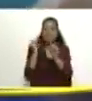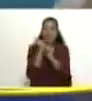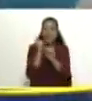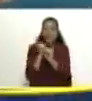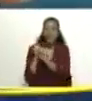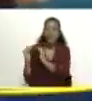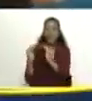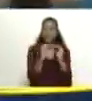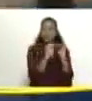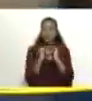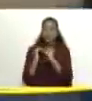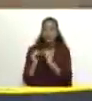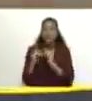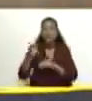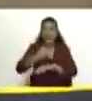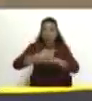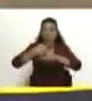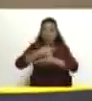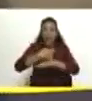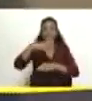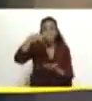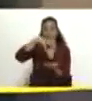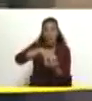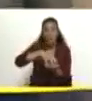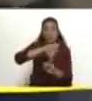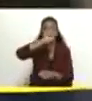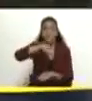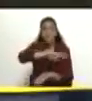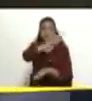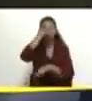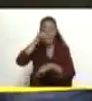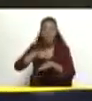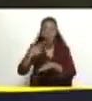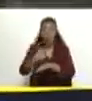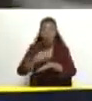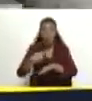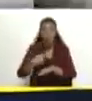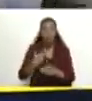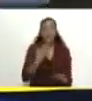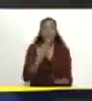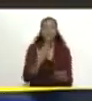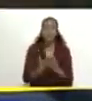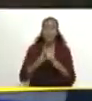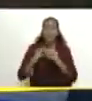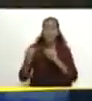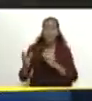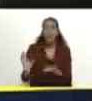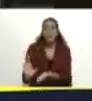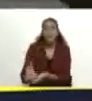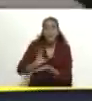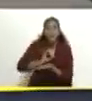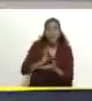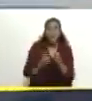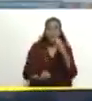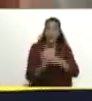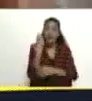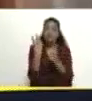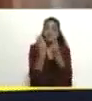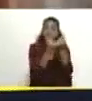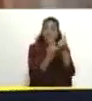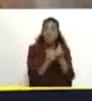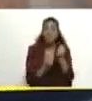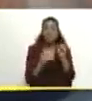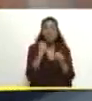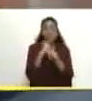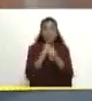Poder Popular y el gobierno regional y nacional. Le agradecemos a usted por todo este apoyo para la creación de esta base de